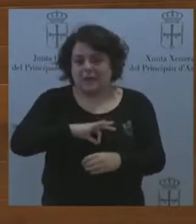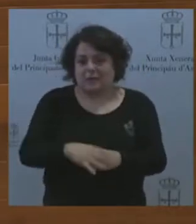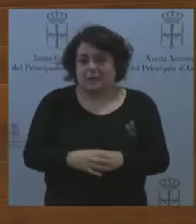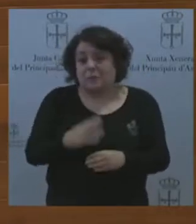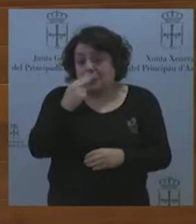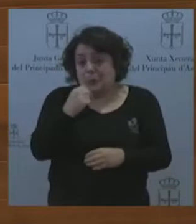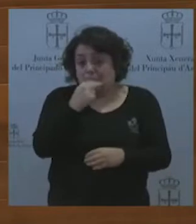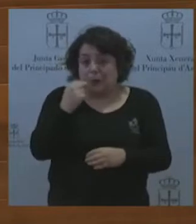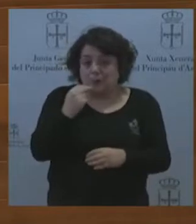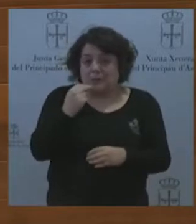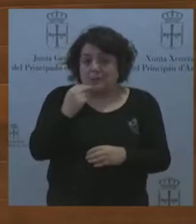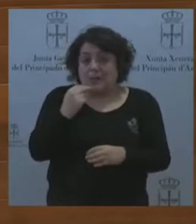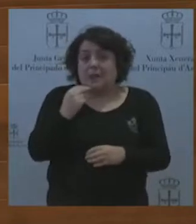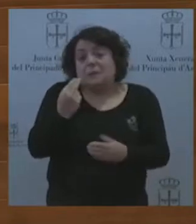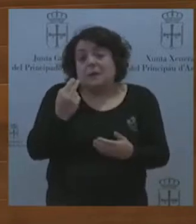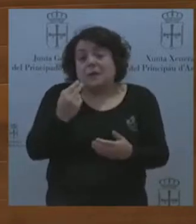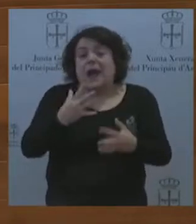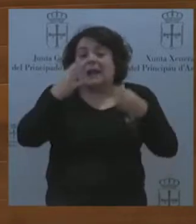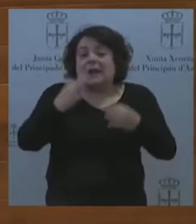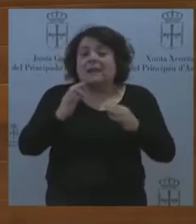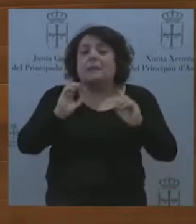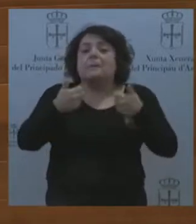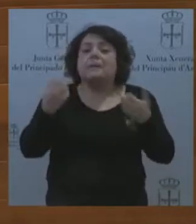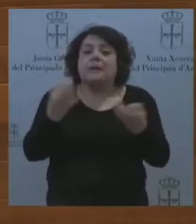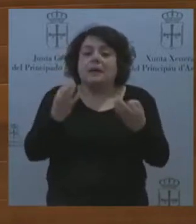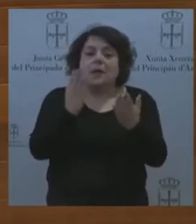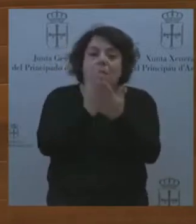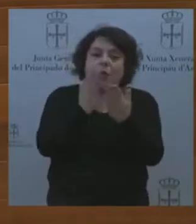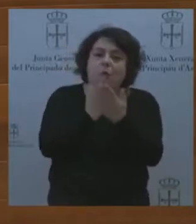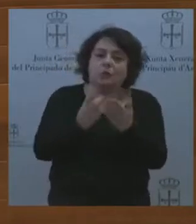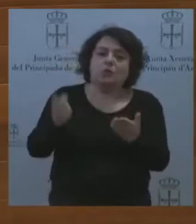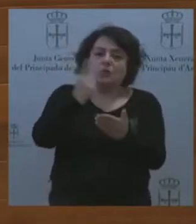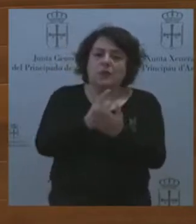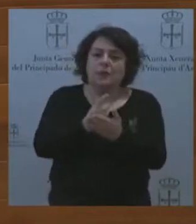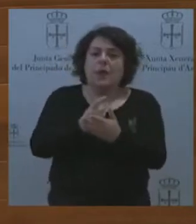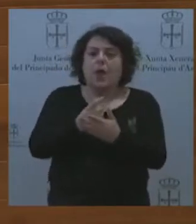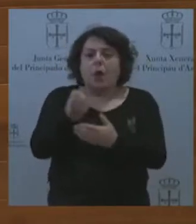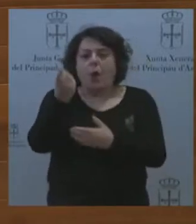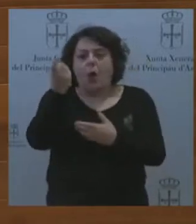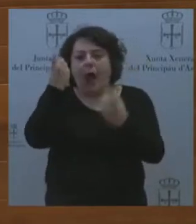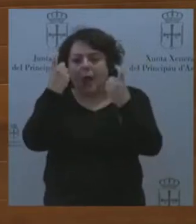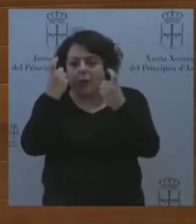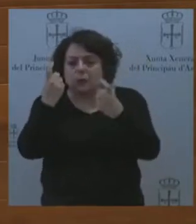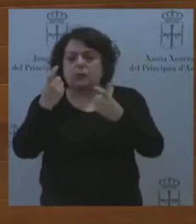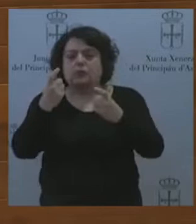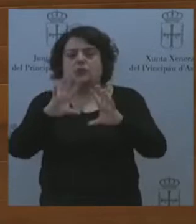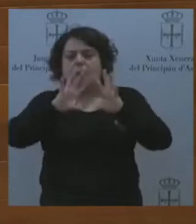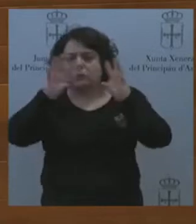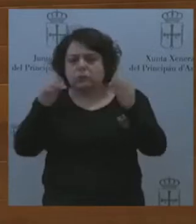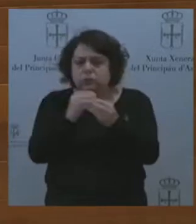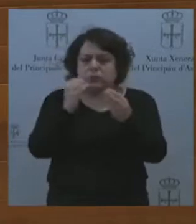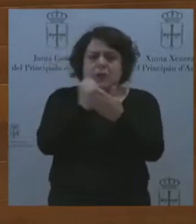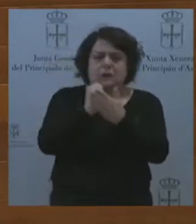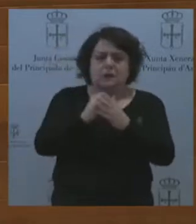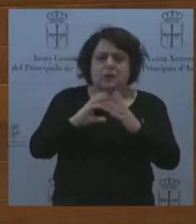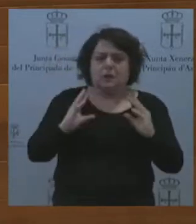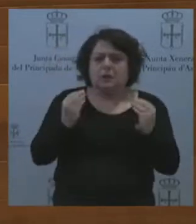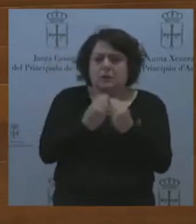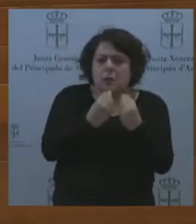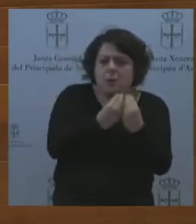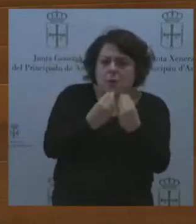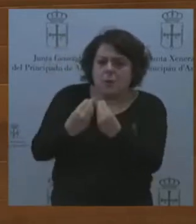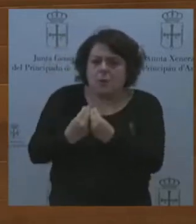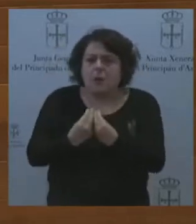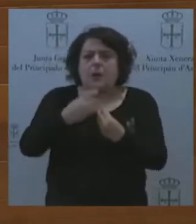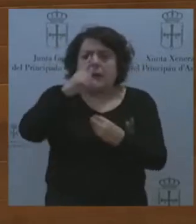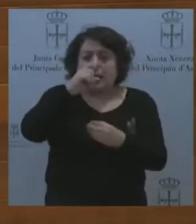alumnos hacinados en las aulas y barracones en mal estado al doble de su capacidad. Este curso habrá 1.100 estudiantes y la capacidad